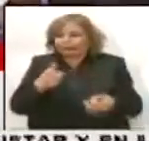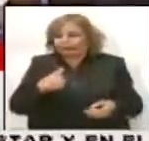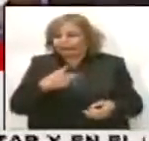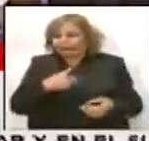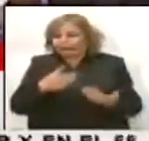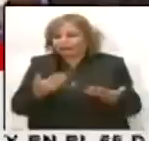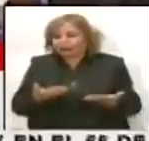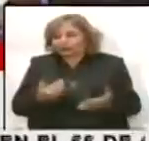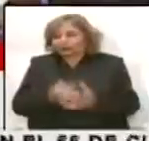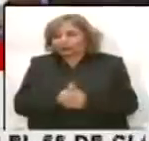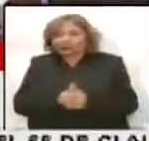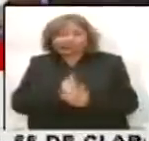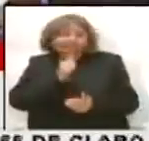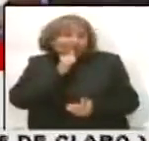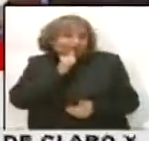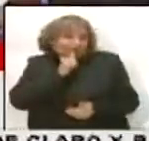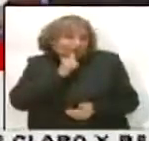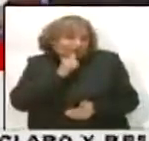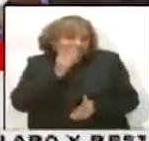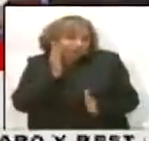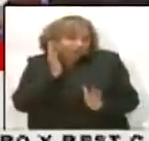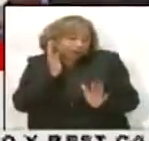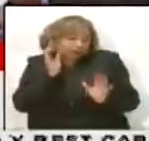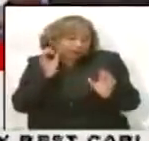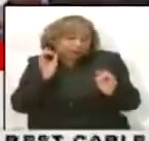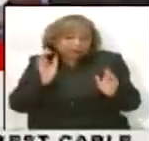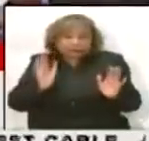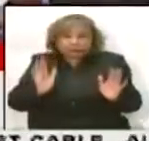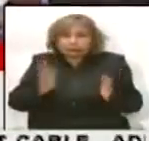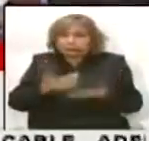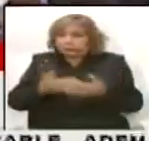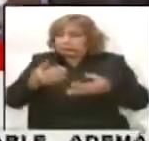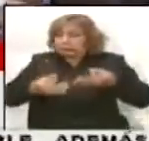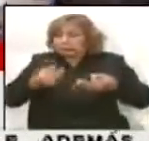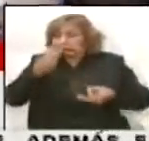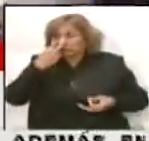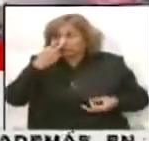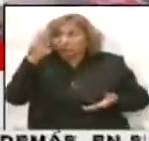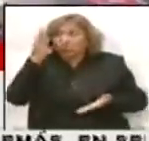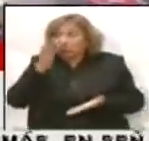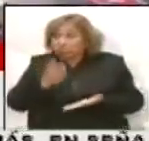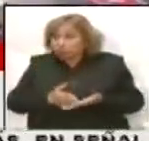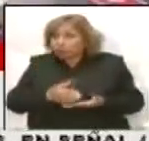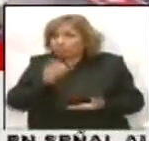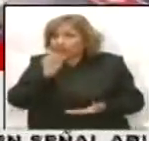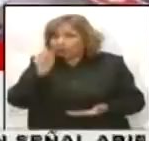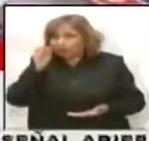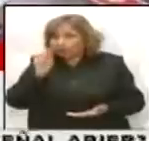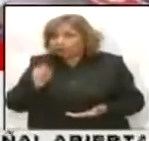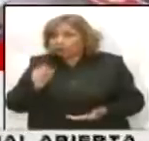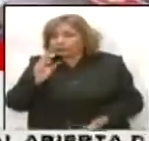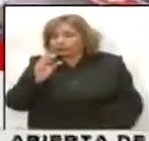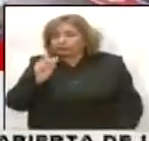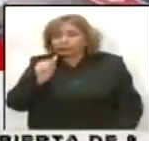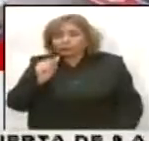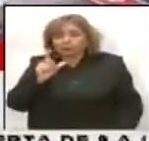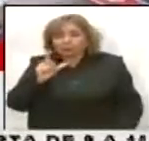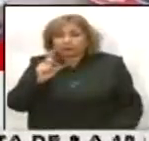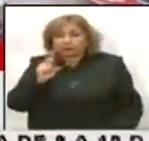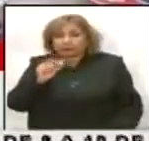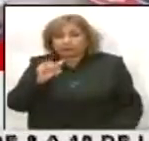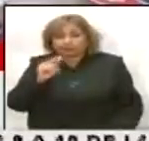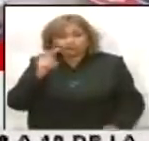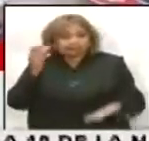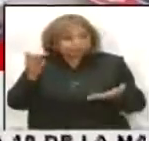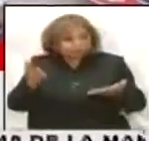a pesar de que les duela a algunos que la justicia opere de esa manera, con sentencia. Yo recordaba el caso Cabitos, que después de 35 años, ahí